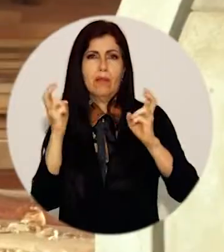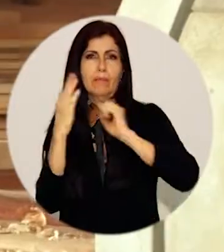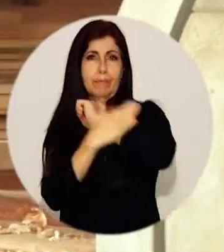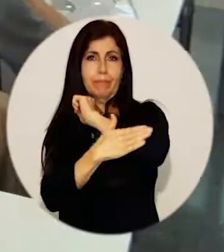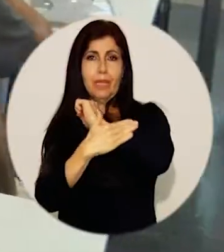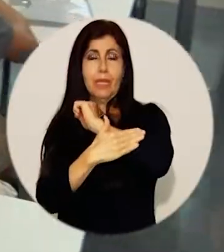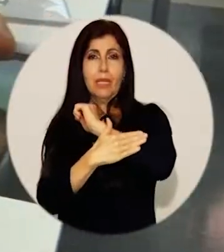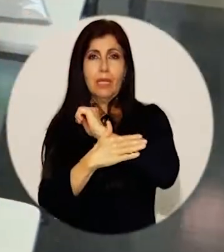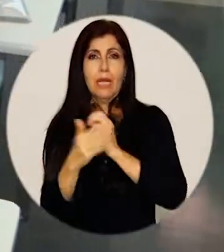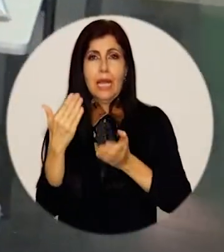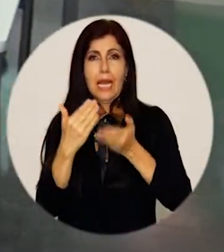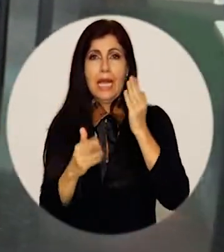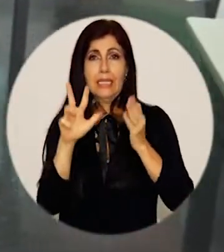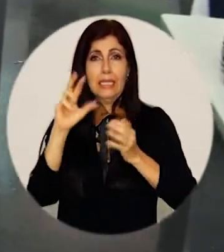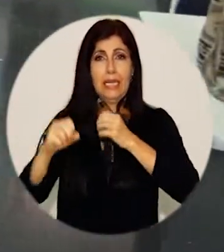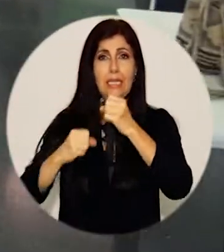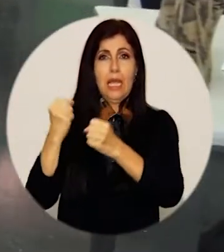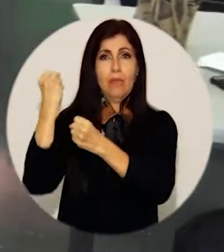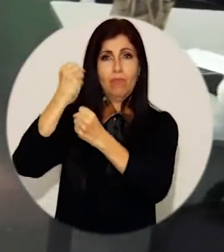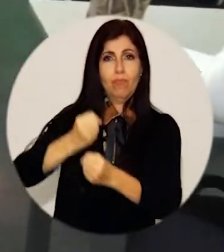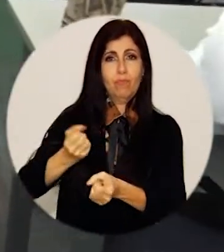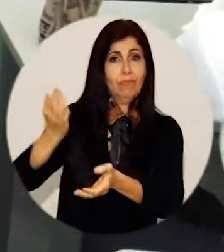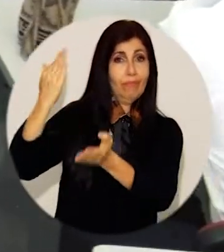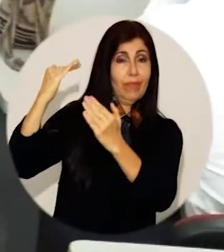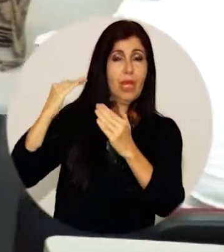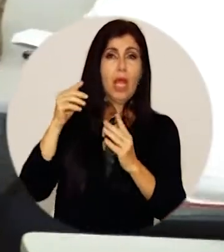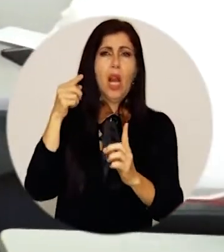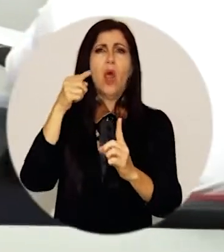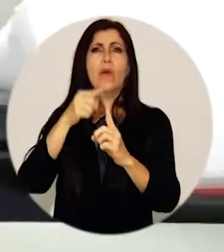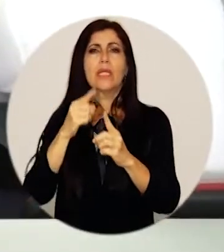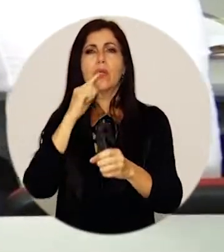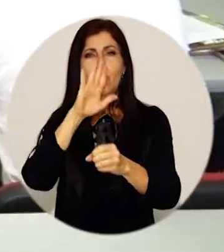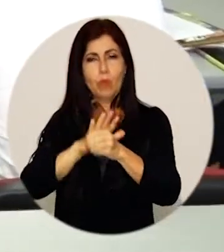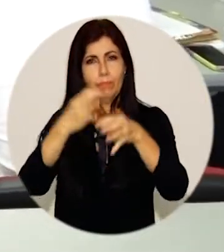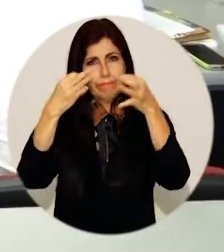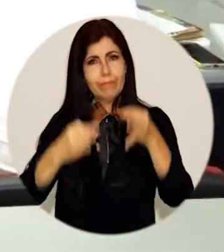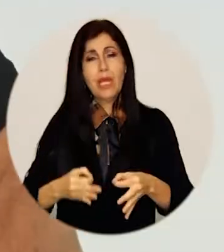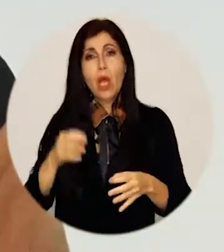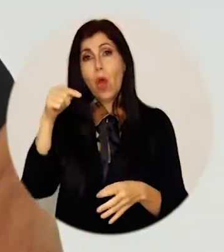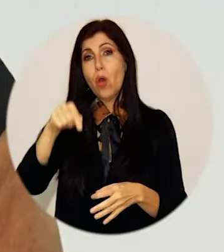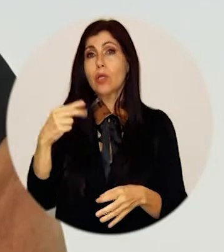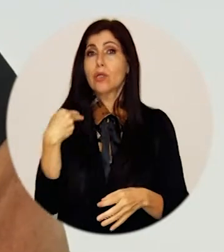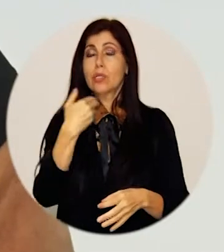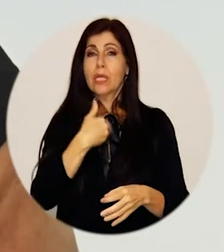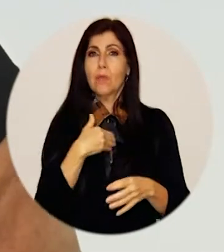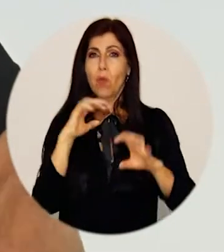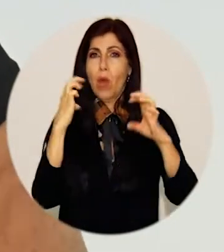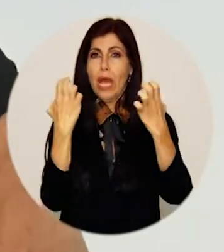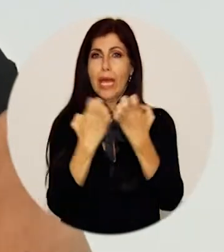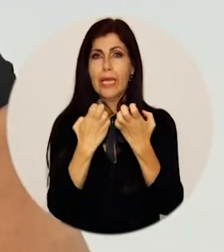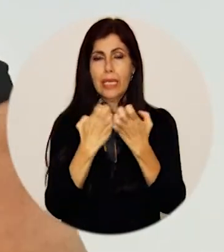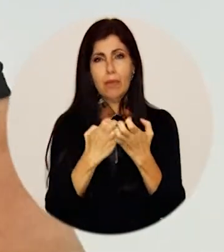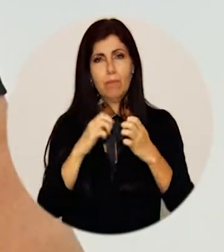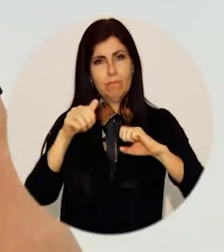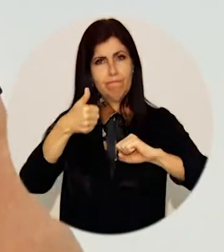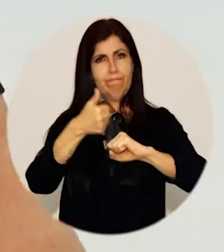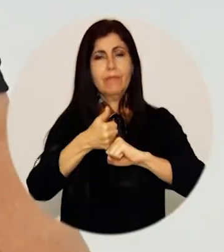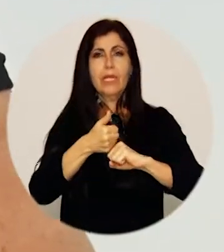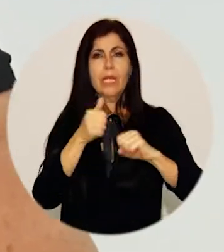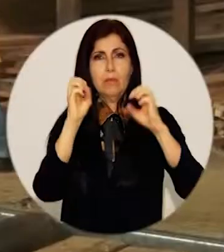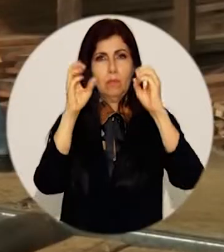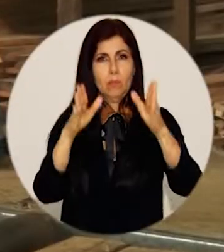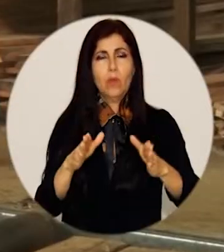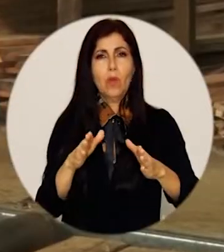madera. A casi 3 décadas de su creación, este objetivo se cumple y hoy contamos con un equipo consolidado